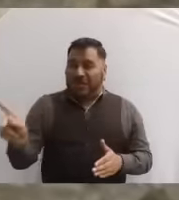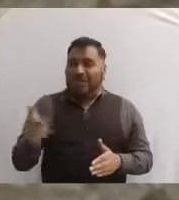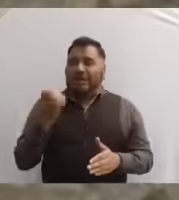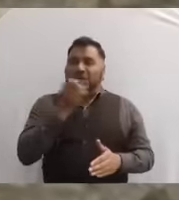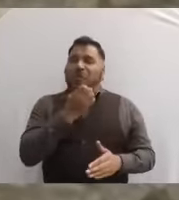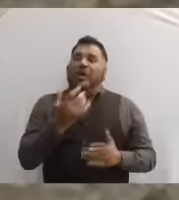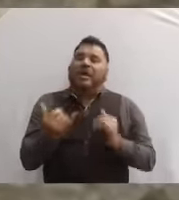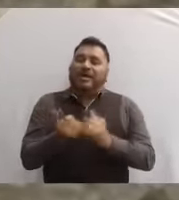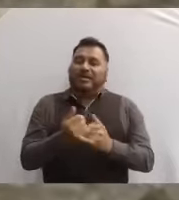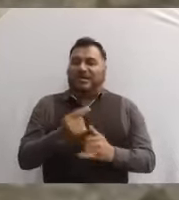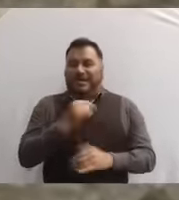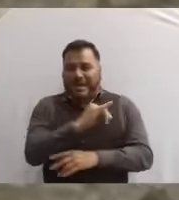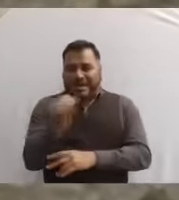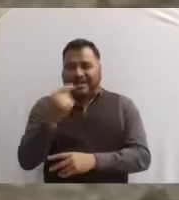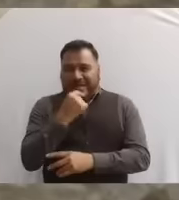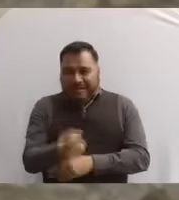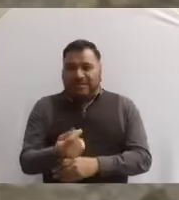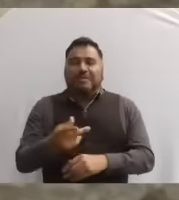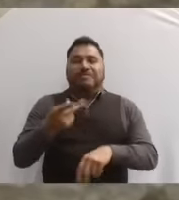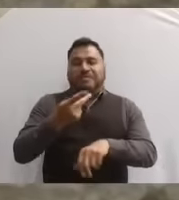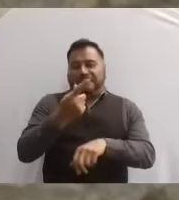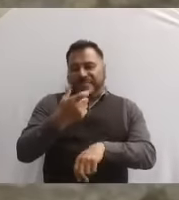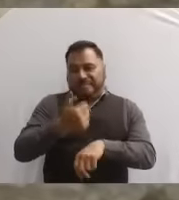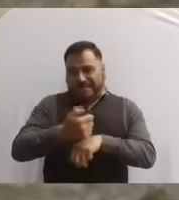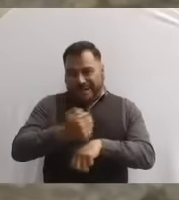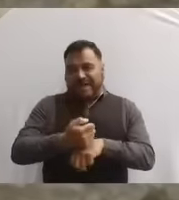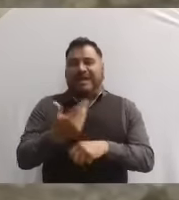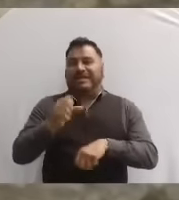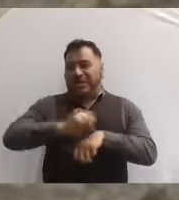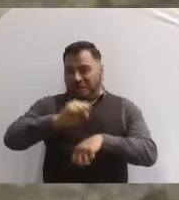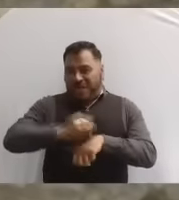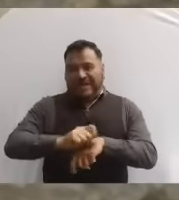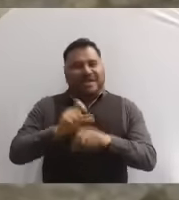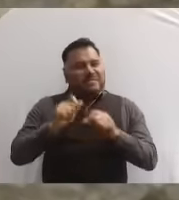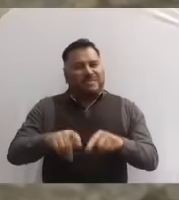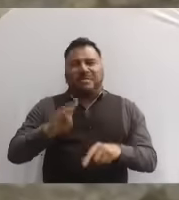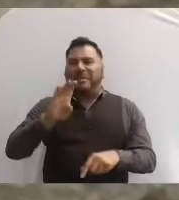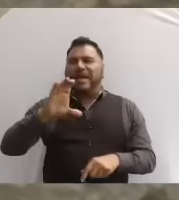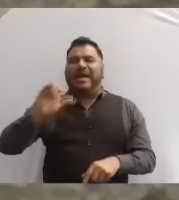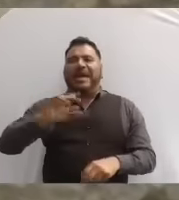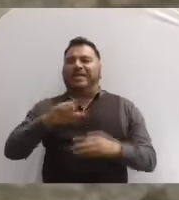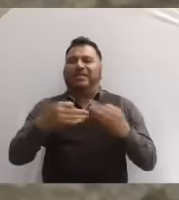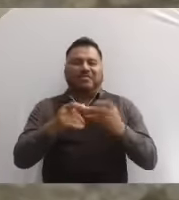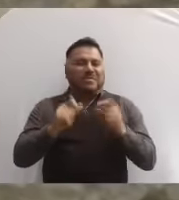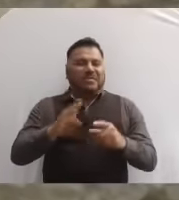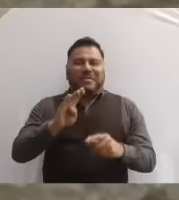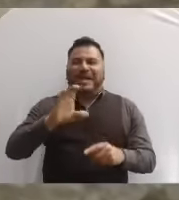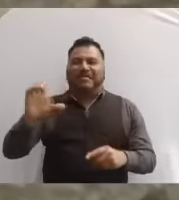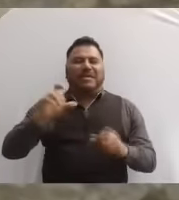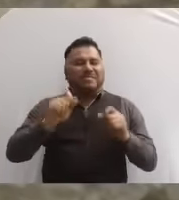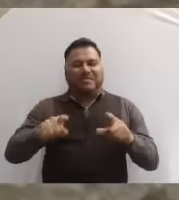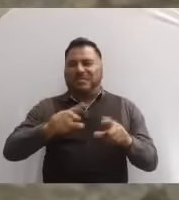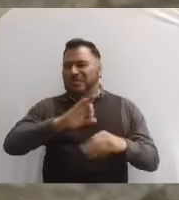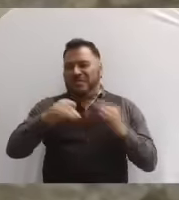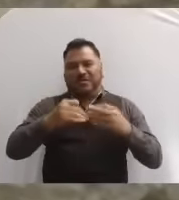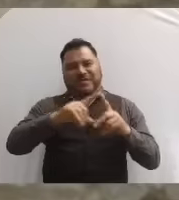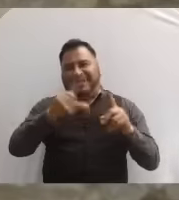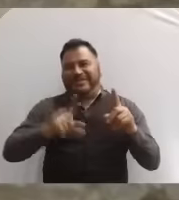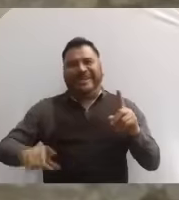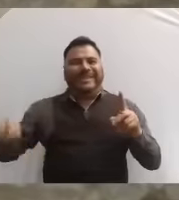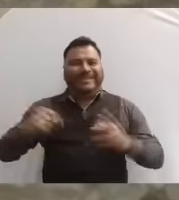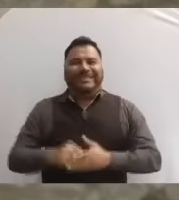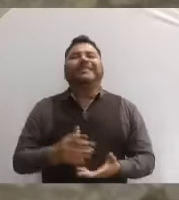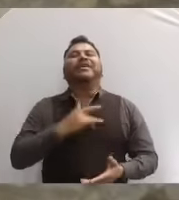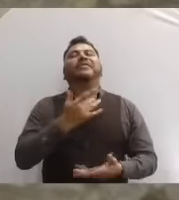preescolar, primaria y secundaria, tengan esa misma beca. Que todos los de Baja California y que todos los del país.